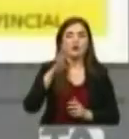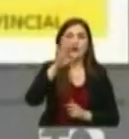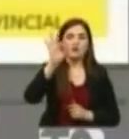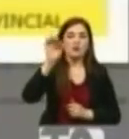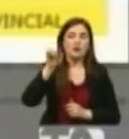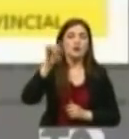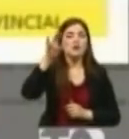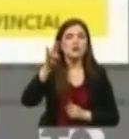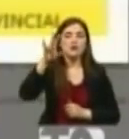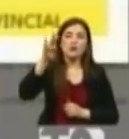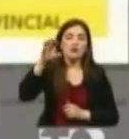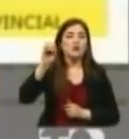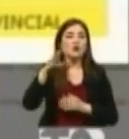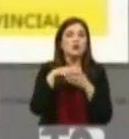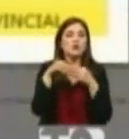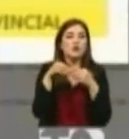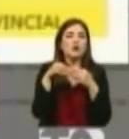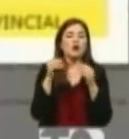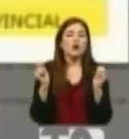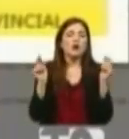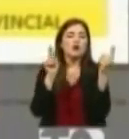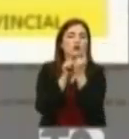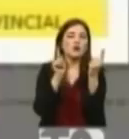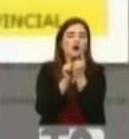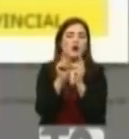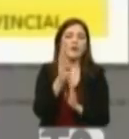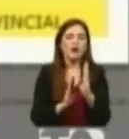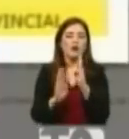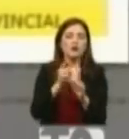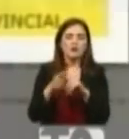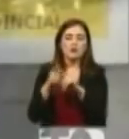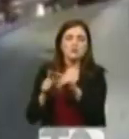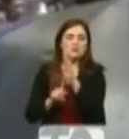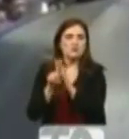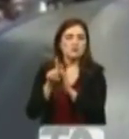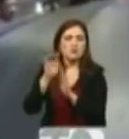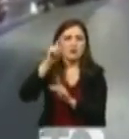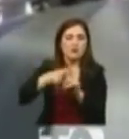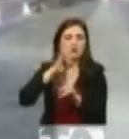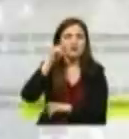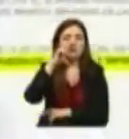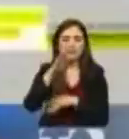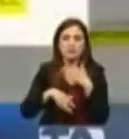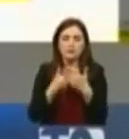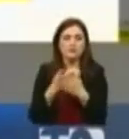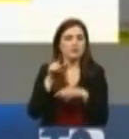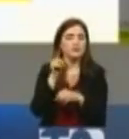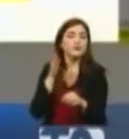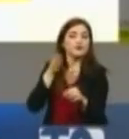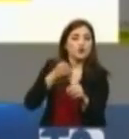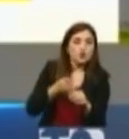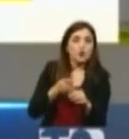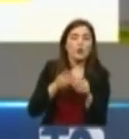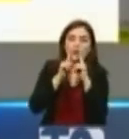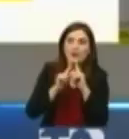499.770 dólares por la cumbre sobre biodiversidad desarrollada en junio. Todas según se detalla, con el objetivo